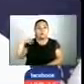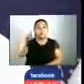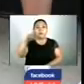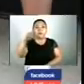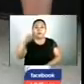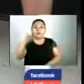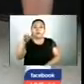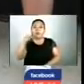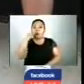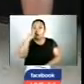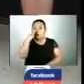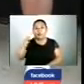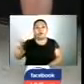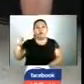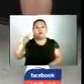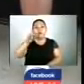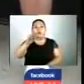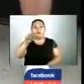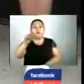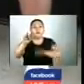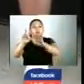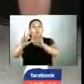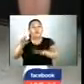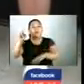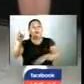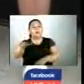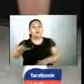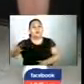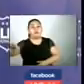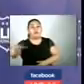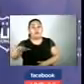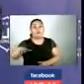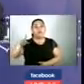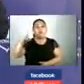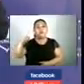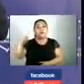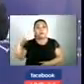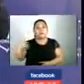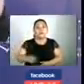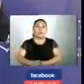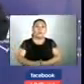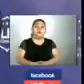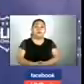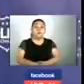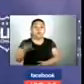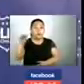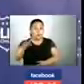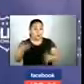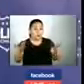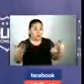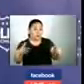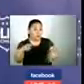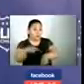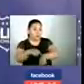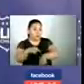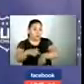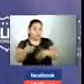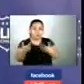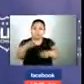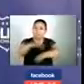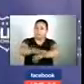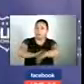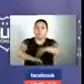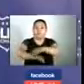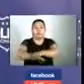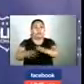2018 en el Cantón Pajales de Santa Tecla, La Libertad. A esta altura ya nosotros hemos detenido